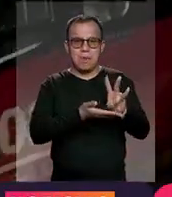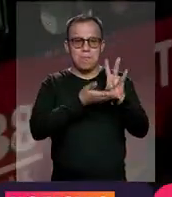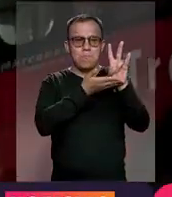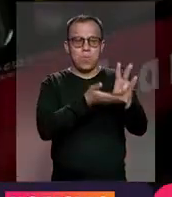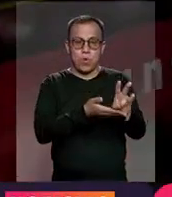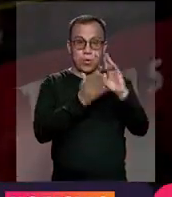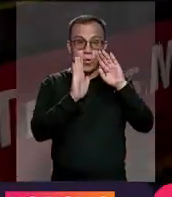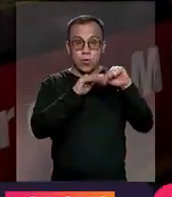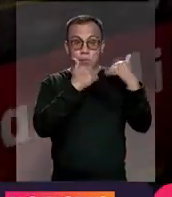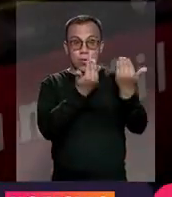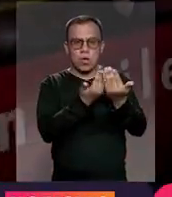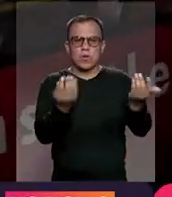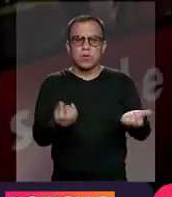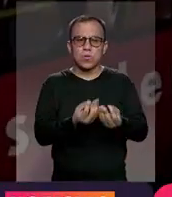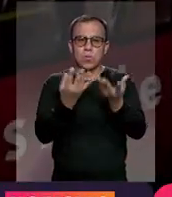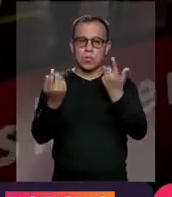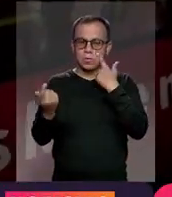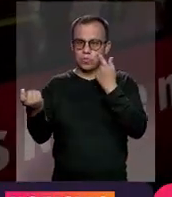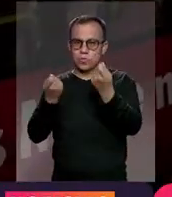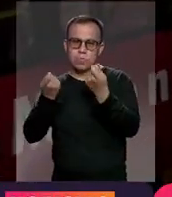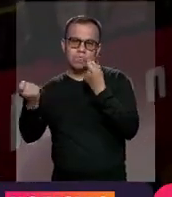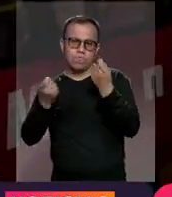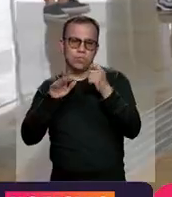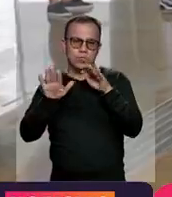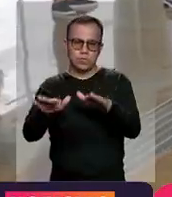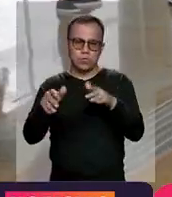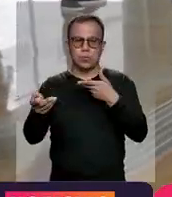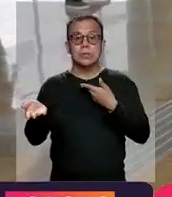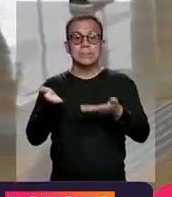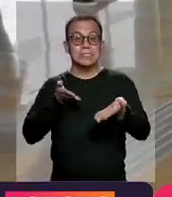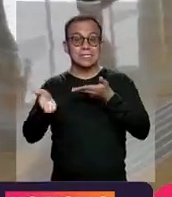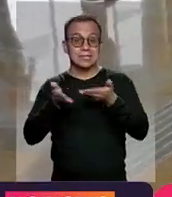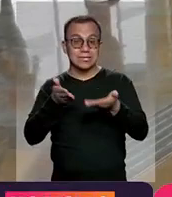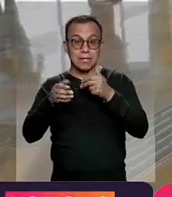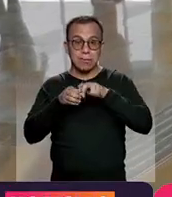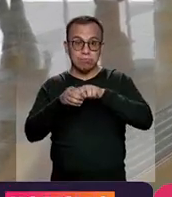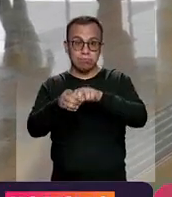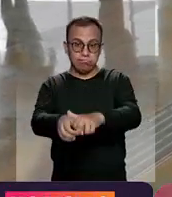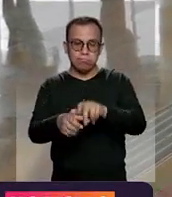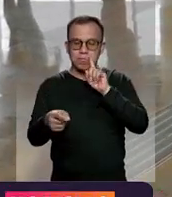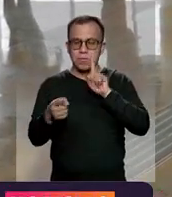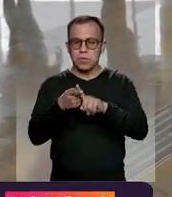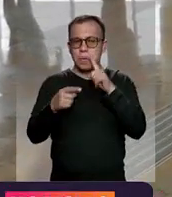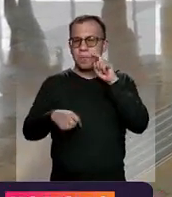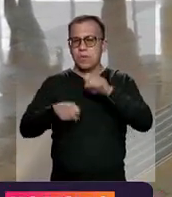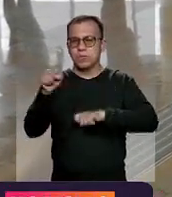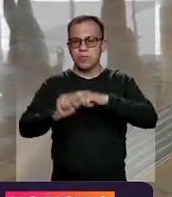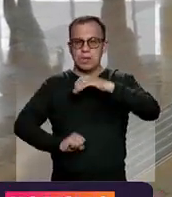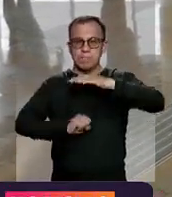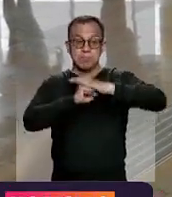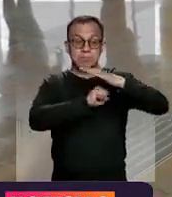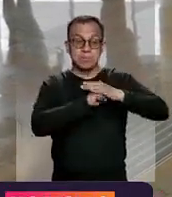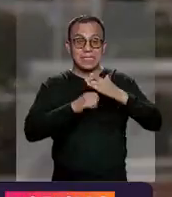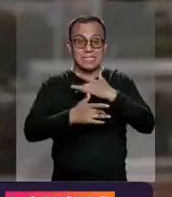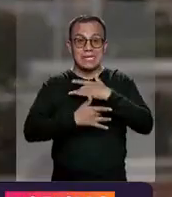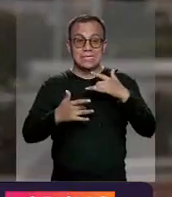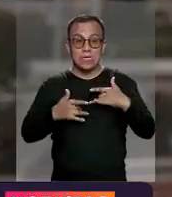y controlar el aforo en el sistema de transporte público, pues cualquier tipo de aglomeración pone en riesgo la salud pública.